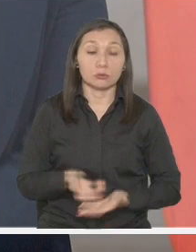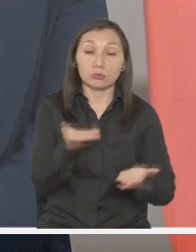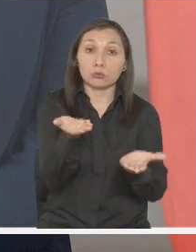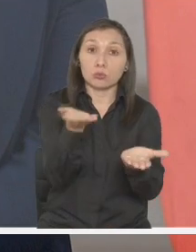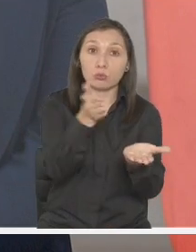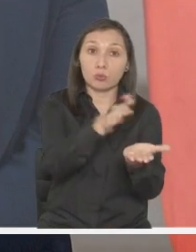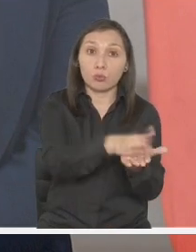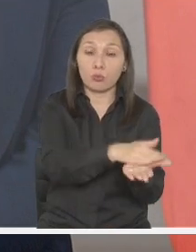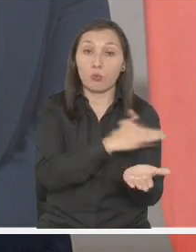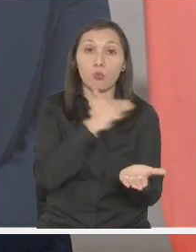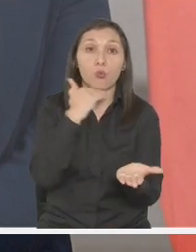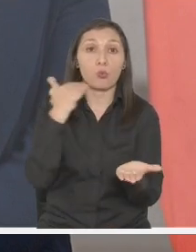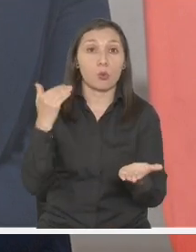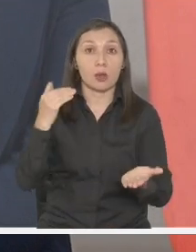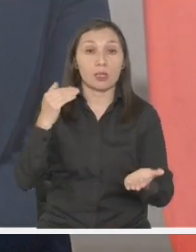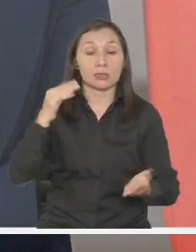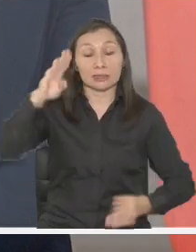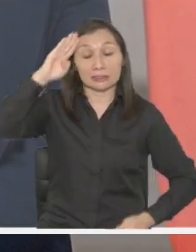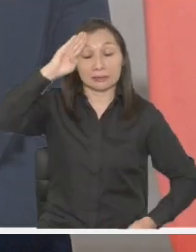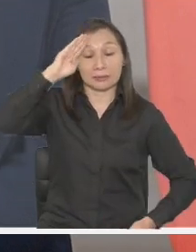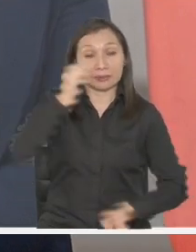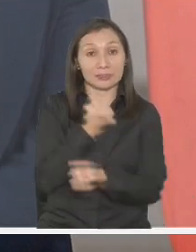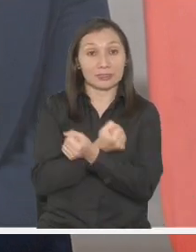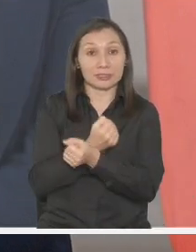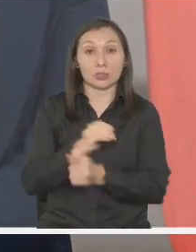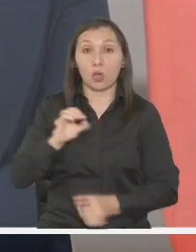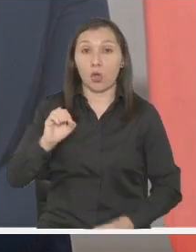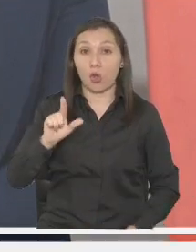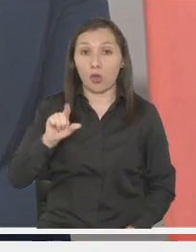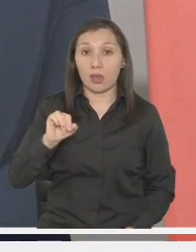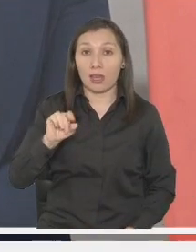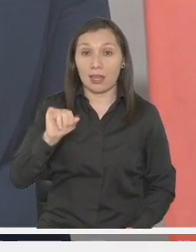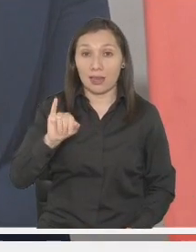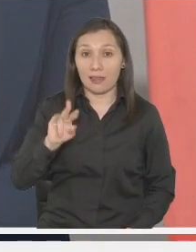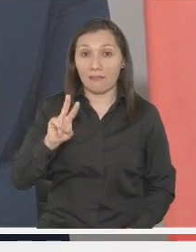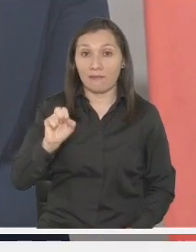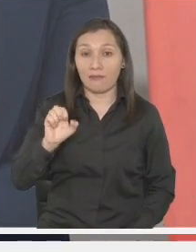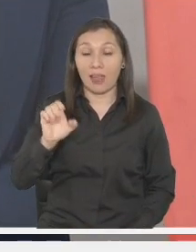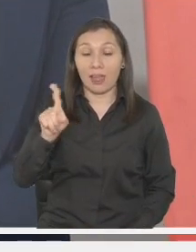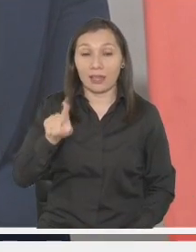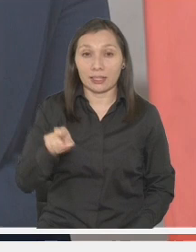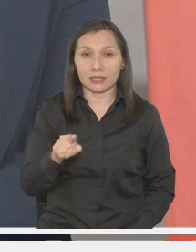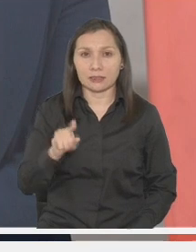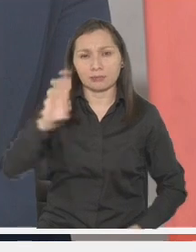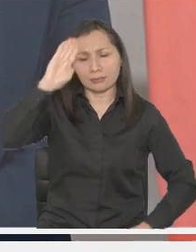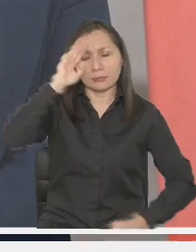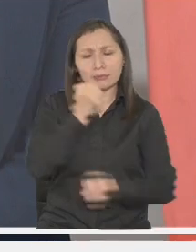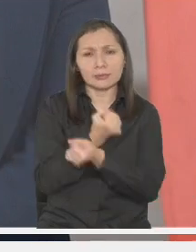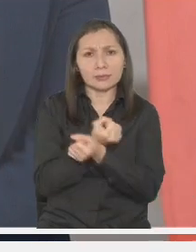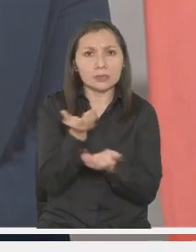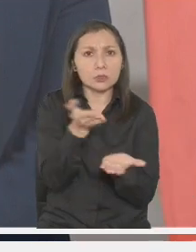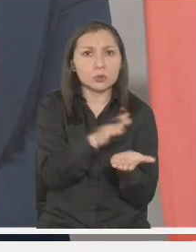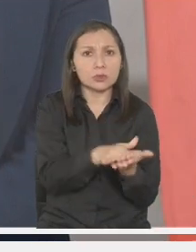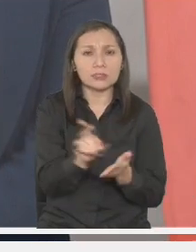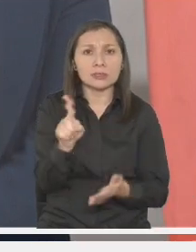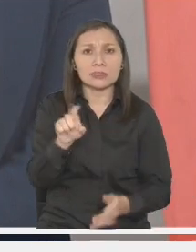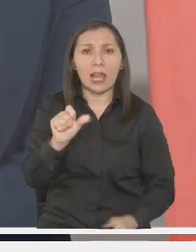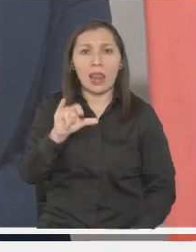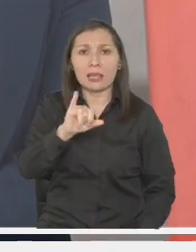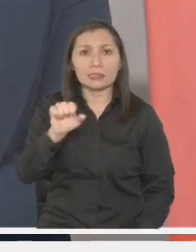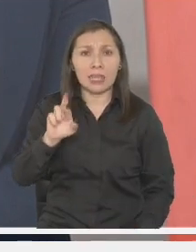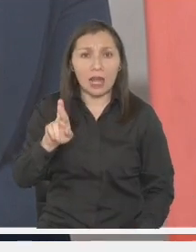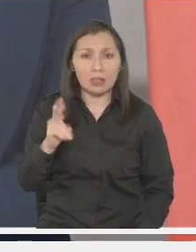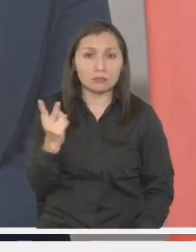muerte de la sargento Olivares, la muerte del cabo Salazar, son